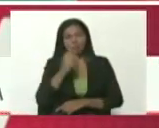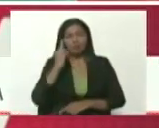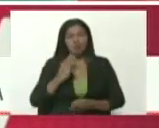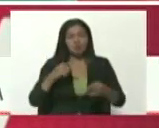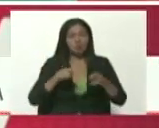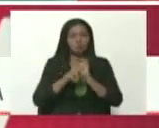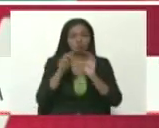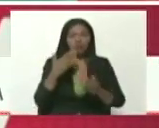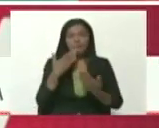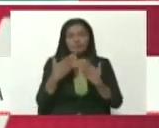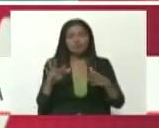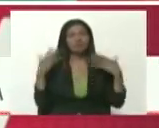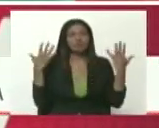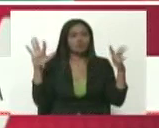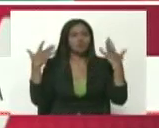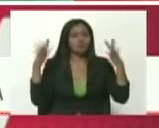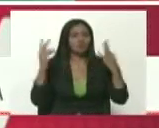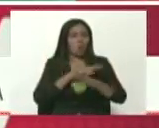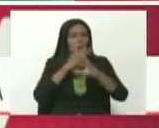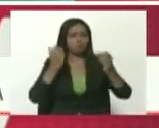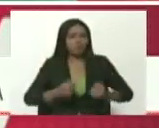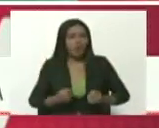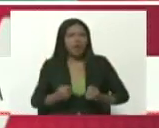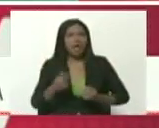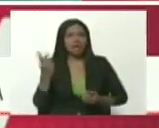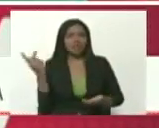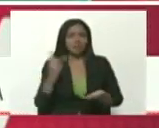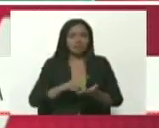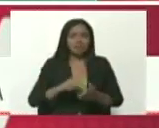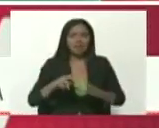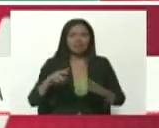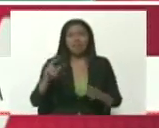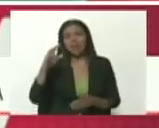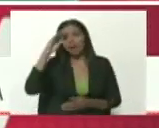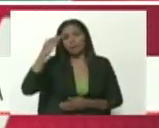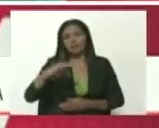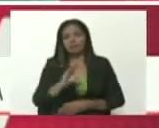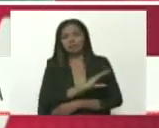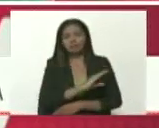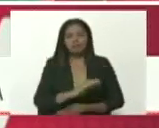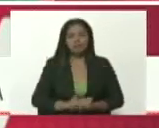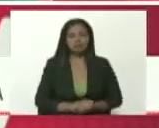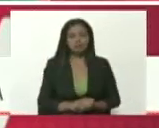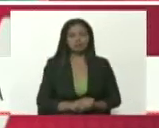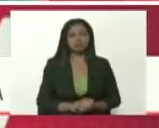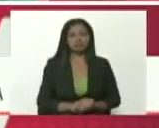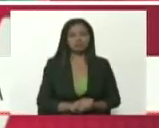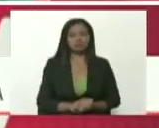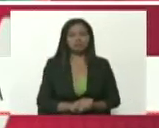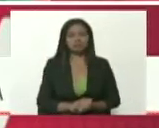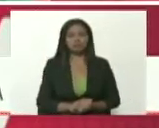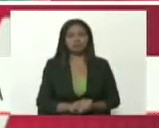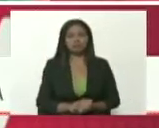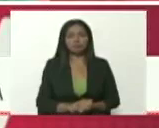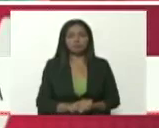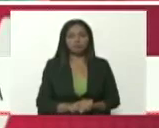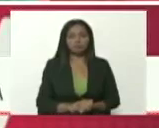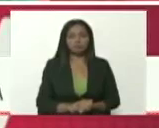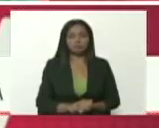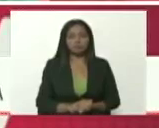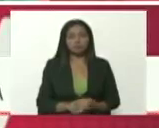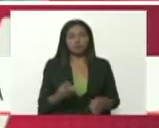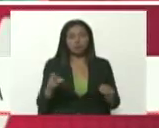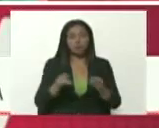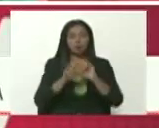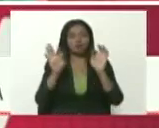al cual pido un fuerte aplauso, camarada. Aquí está presente la milicia. De igual manera,